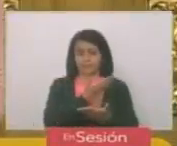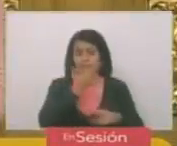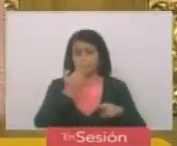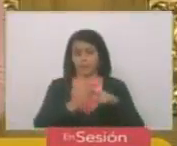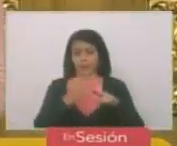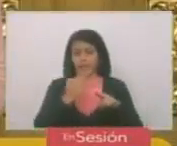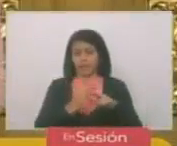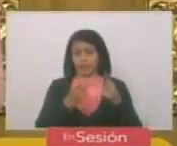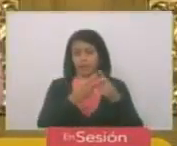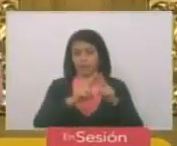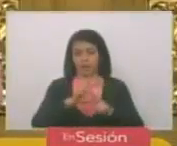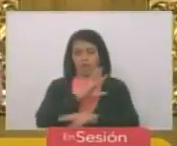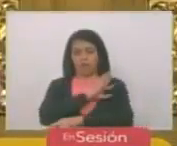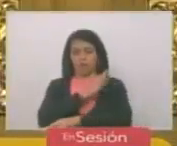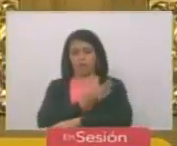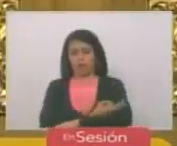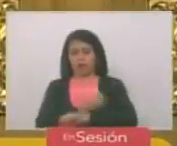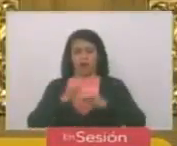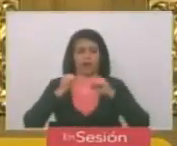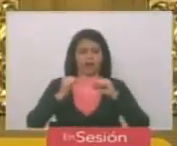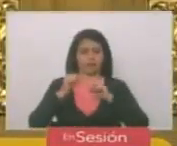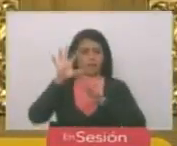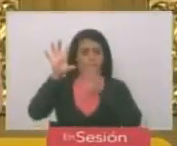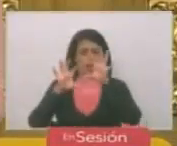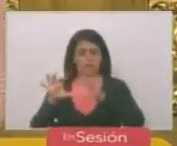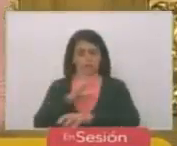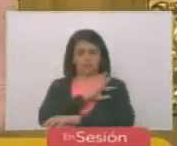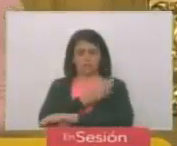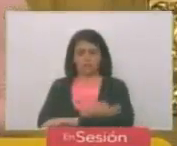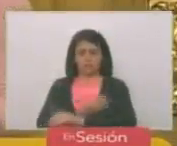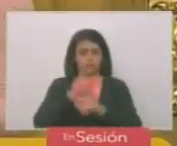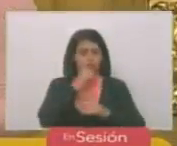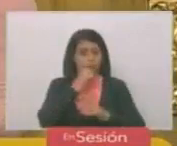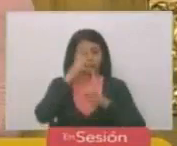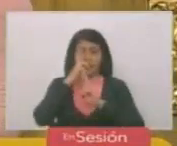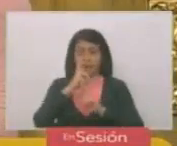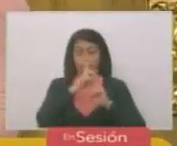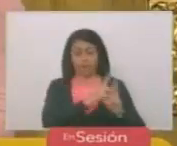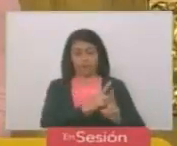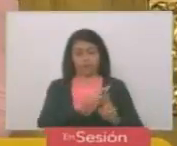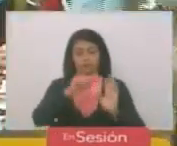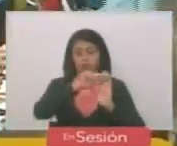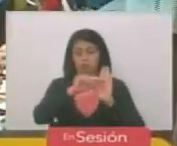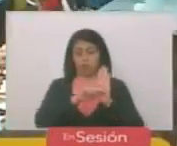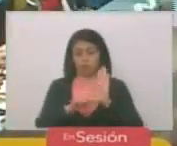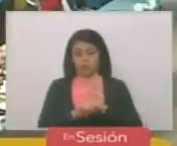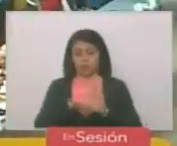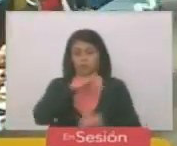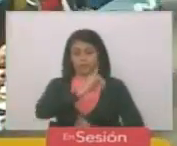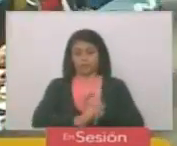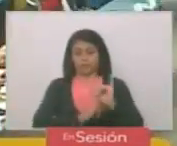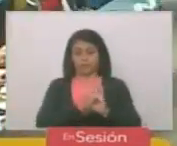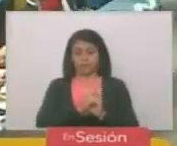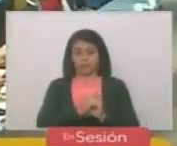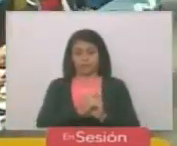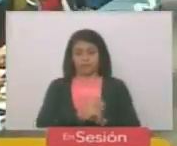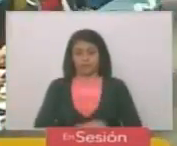amenazada para potenciar por potencias sin ningún tipo de respeto a las normas internacionales.